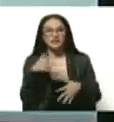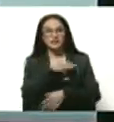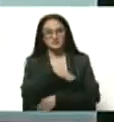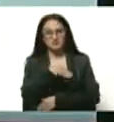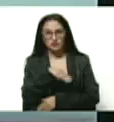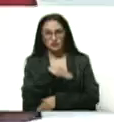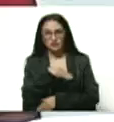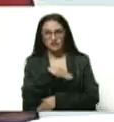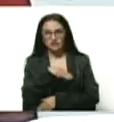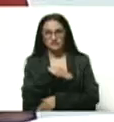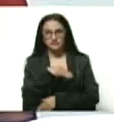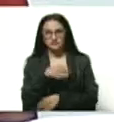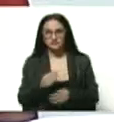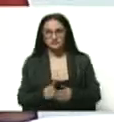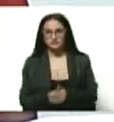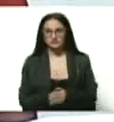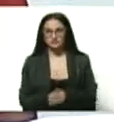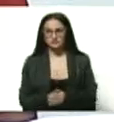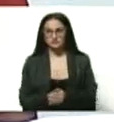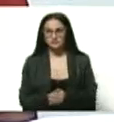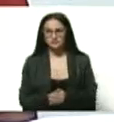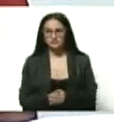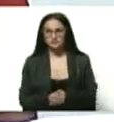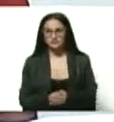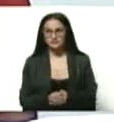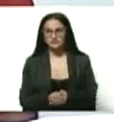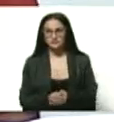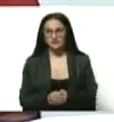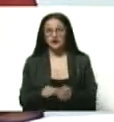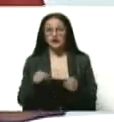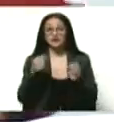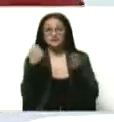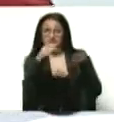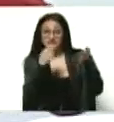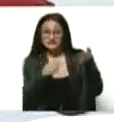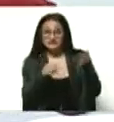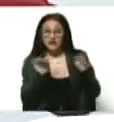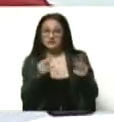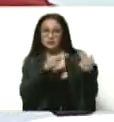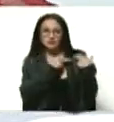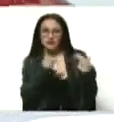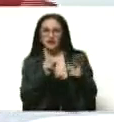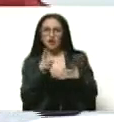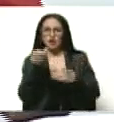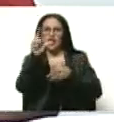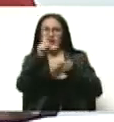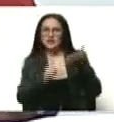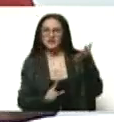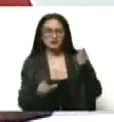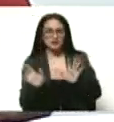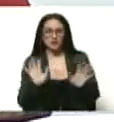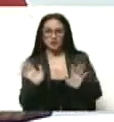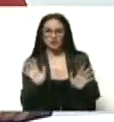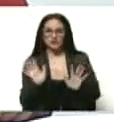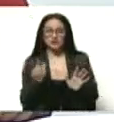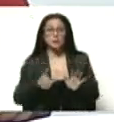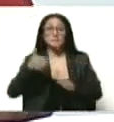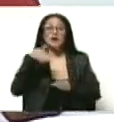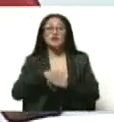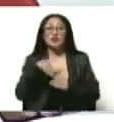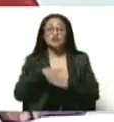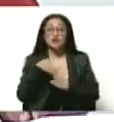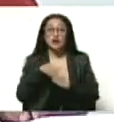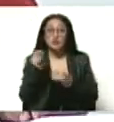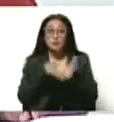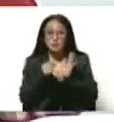misiones. Esta discriminación por responsabilidades no tiene nada que ver con la lista. El más votado va a ser